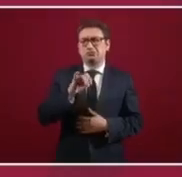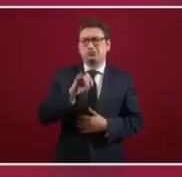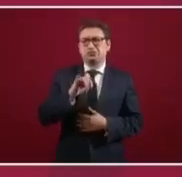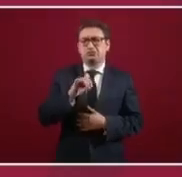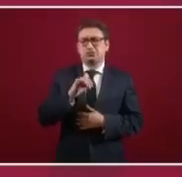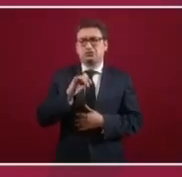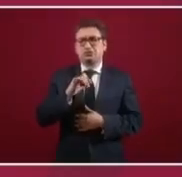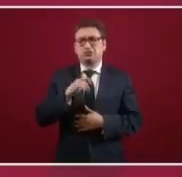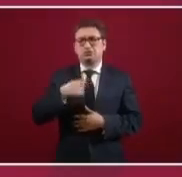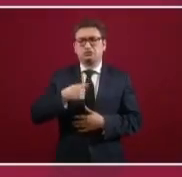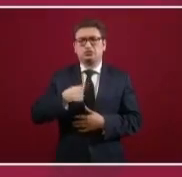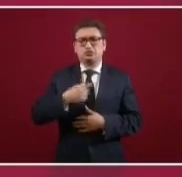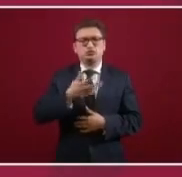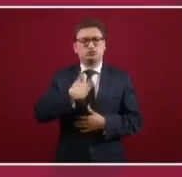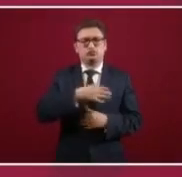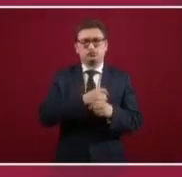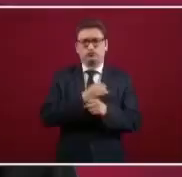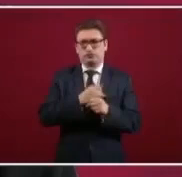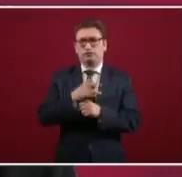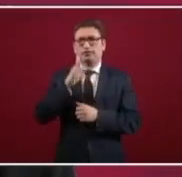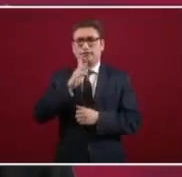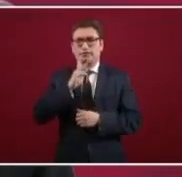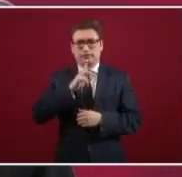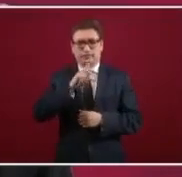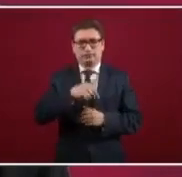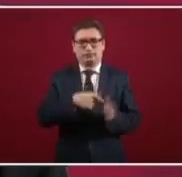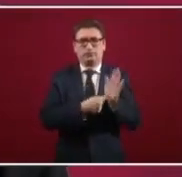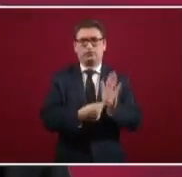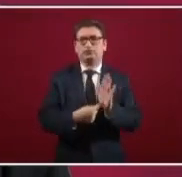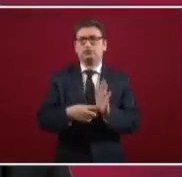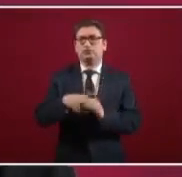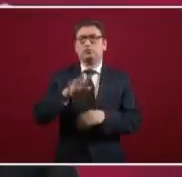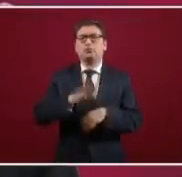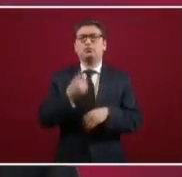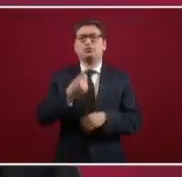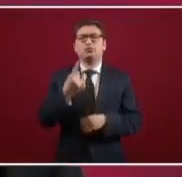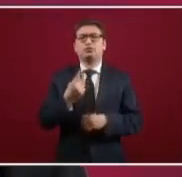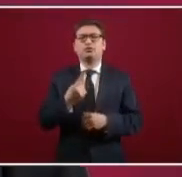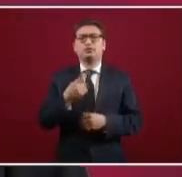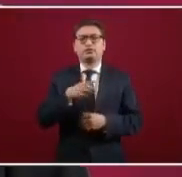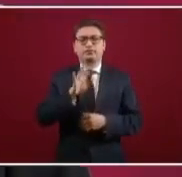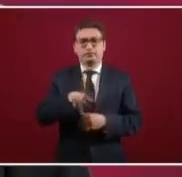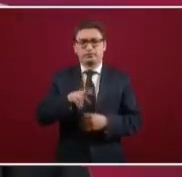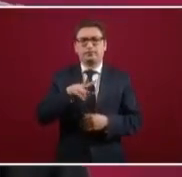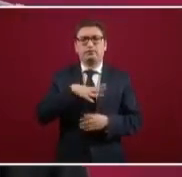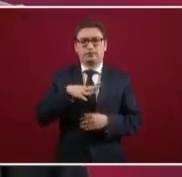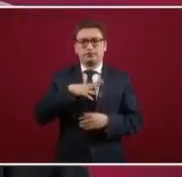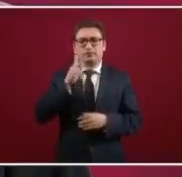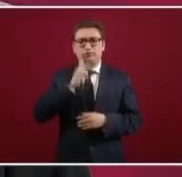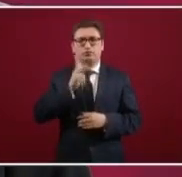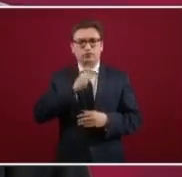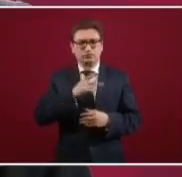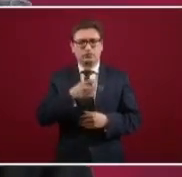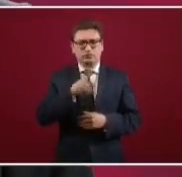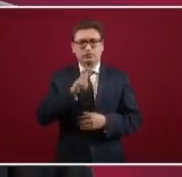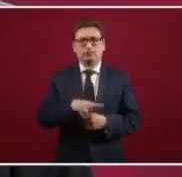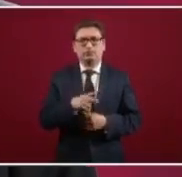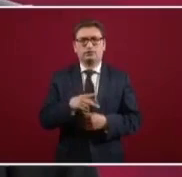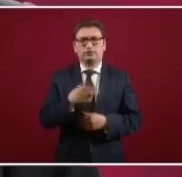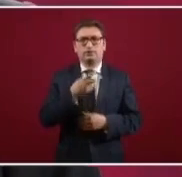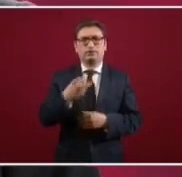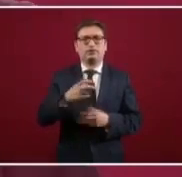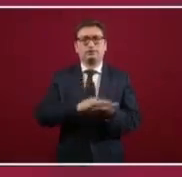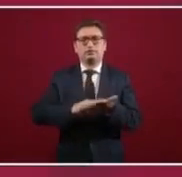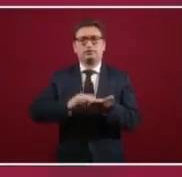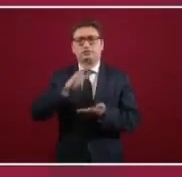voy a conocer aquí sobre este tema en particular porque hay las evidencias o sea eso no se